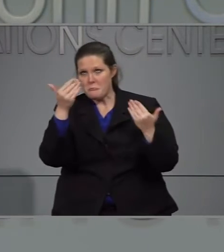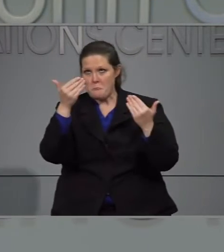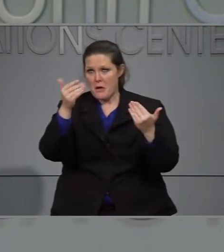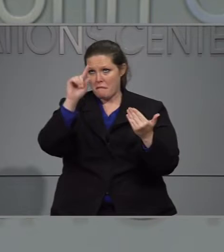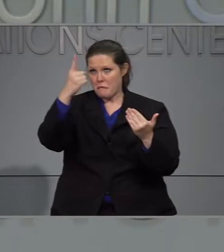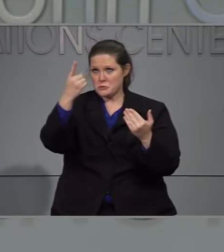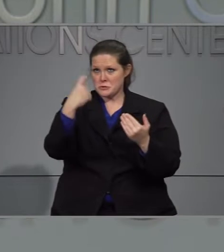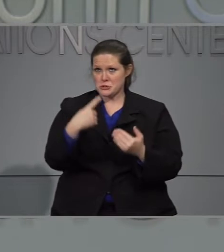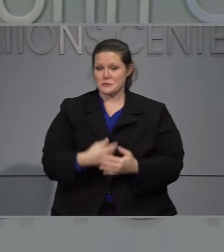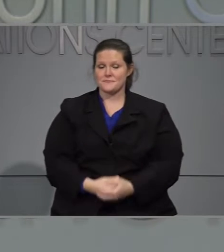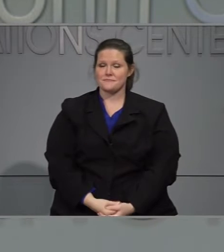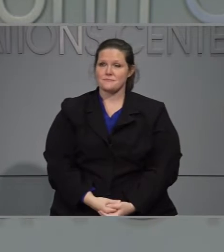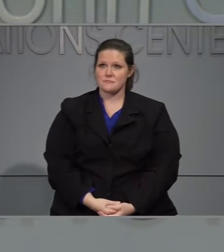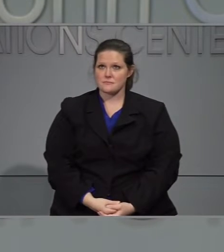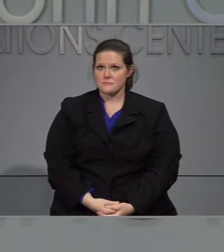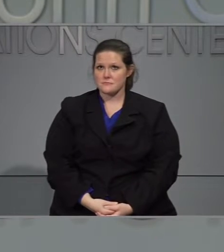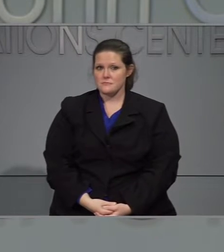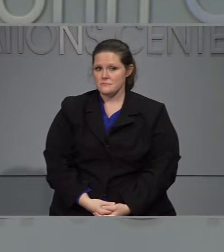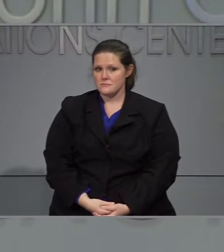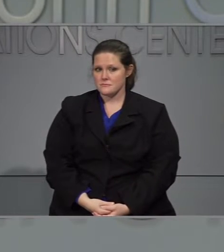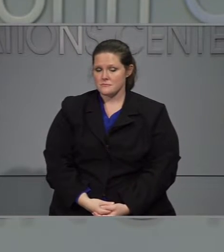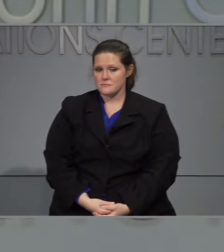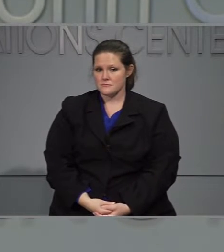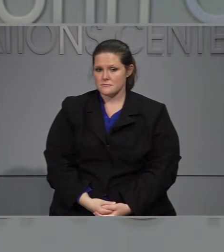La primera pregunta será de Chandler Morgan de